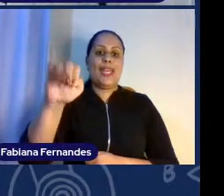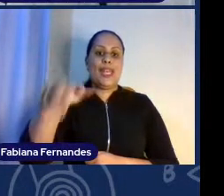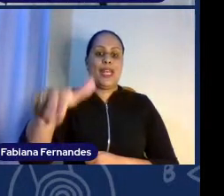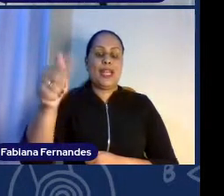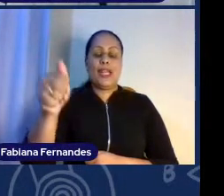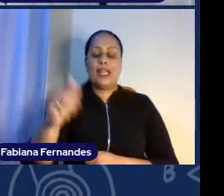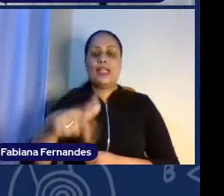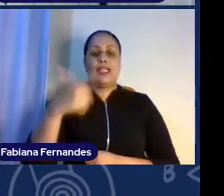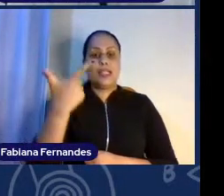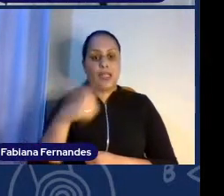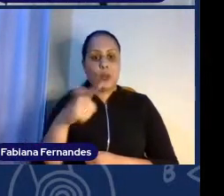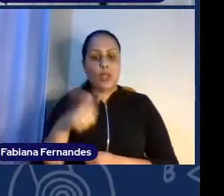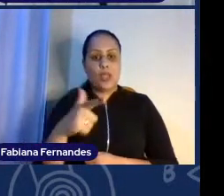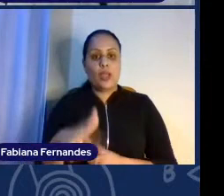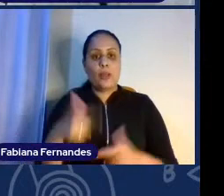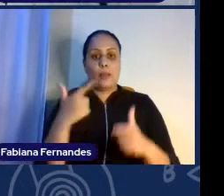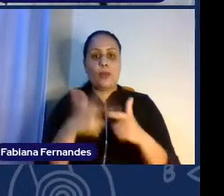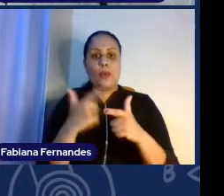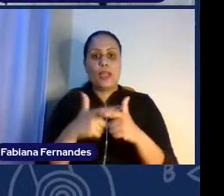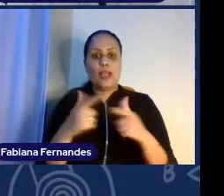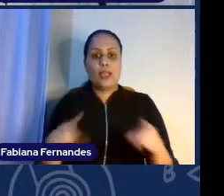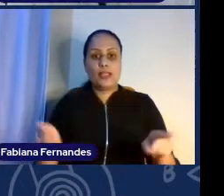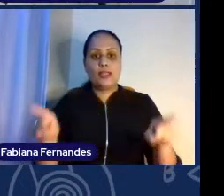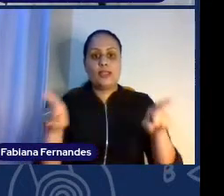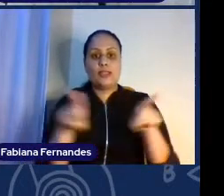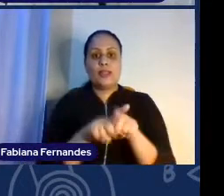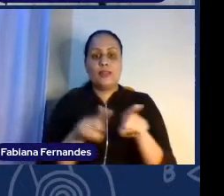que también una gran cantidad